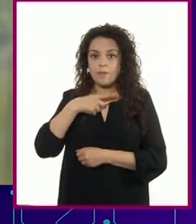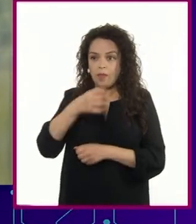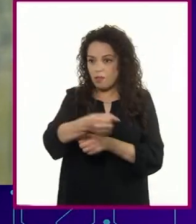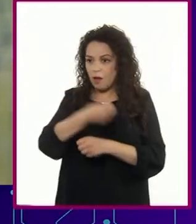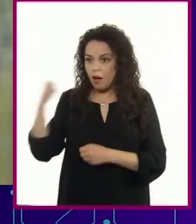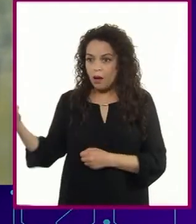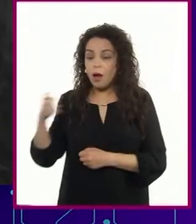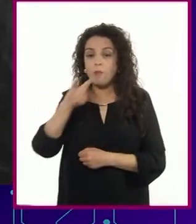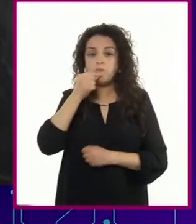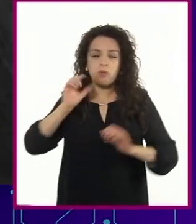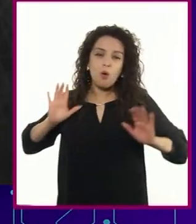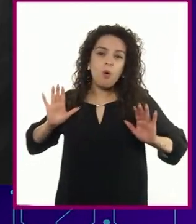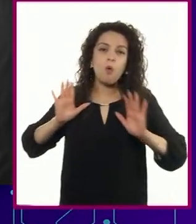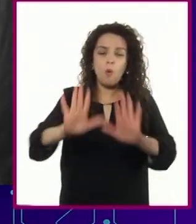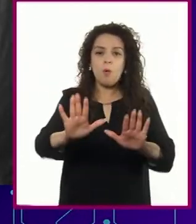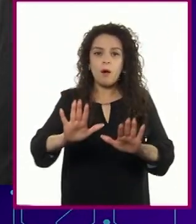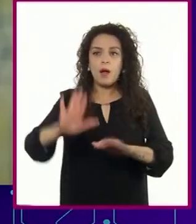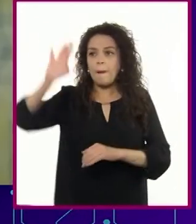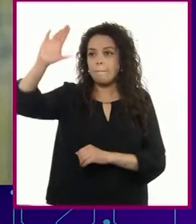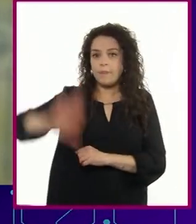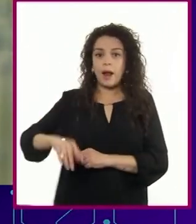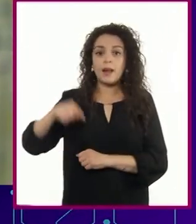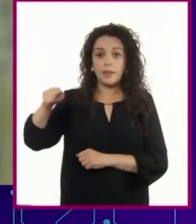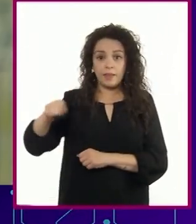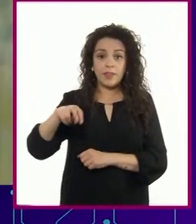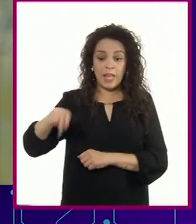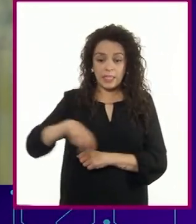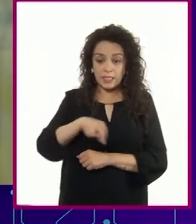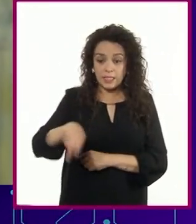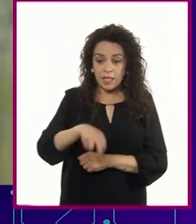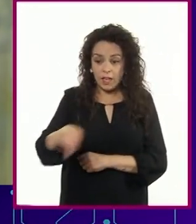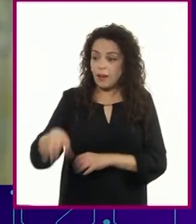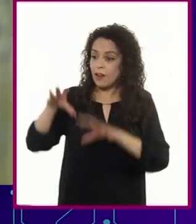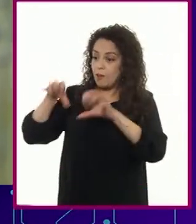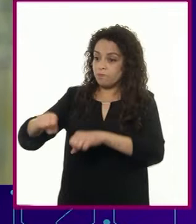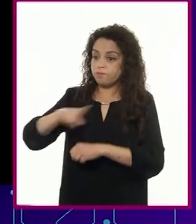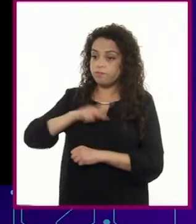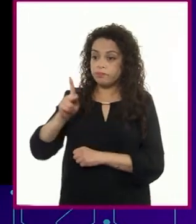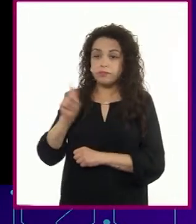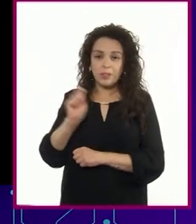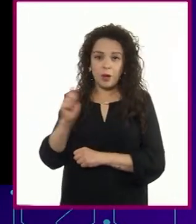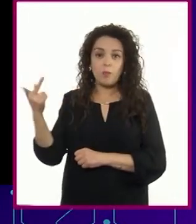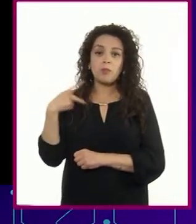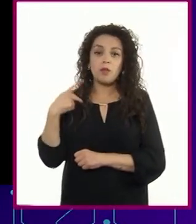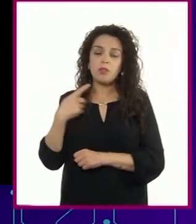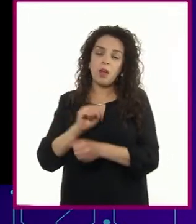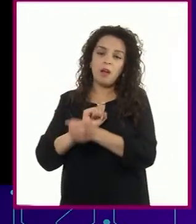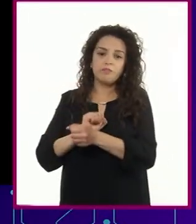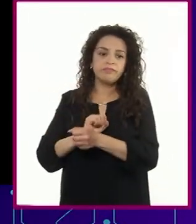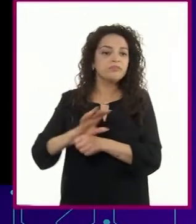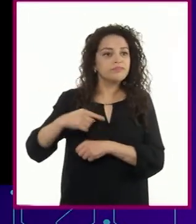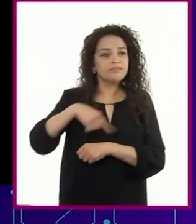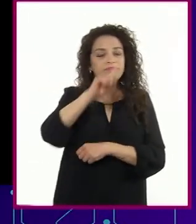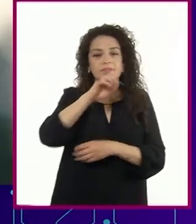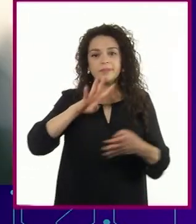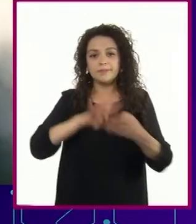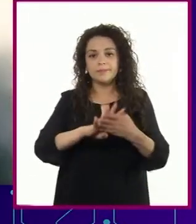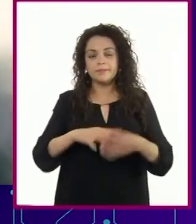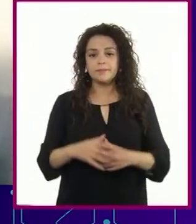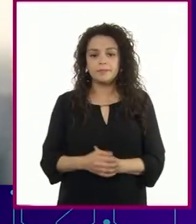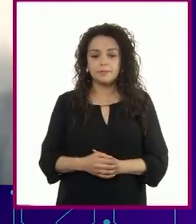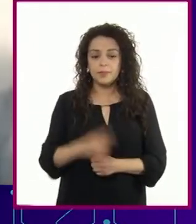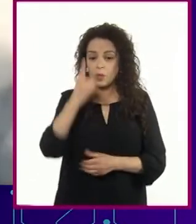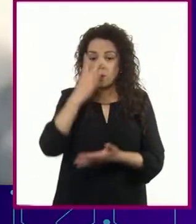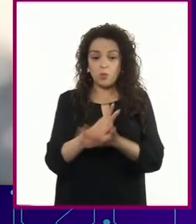empujó contra la pared. Me bajó por las escaleras, encontraron a mi novio y nos arrestaron y nos llevaron. Lo único que quería era drogarme y